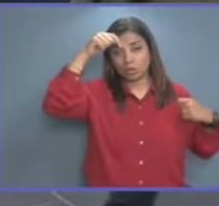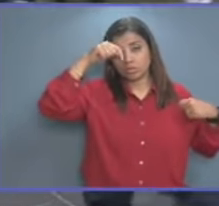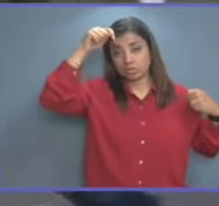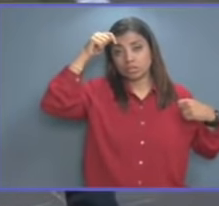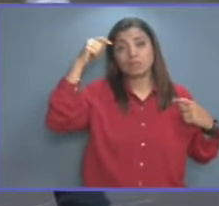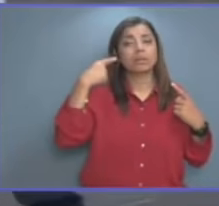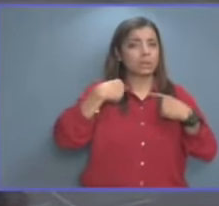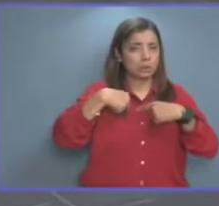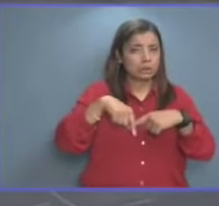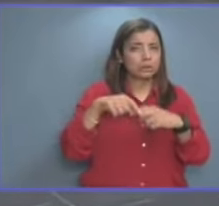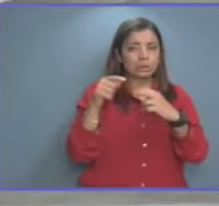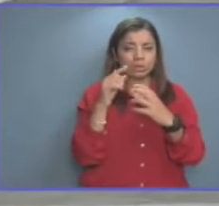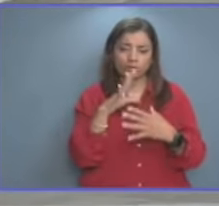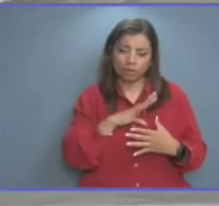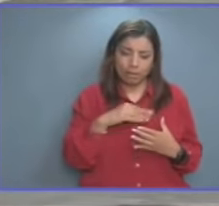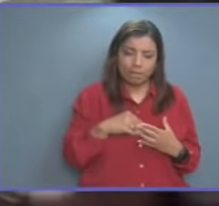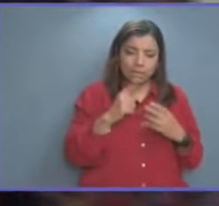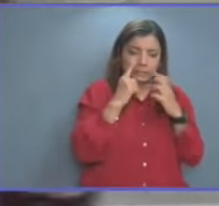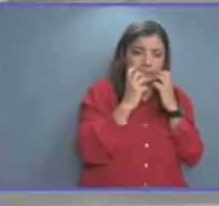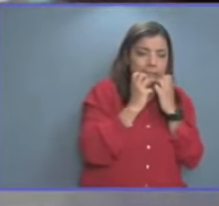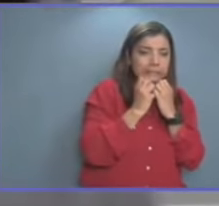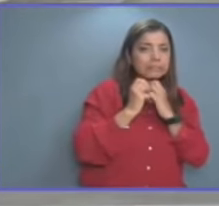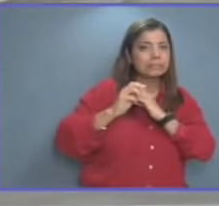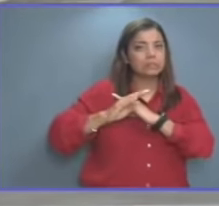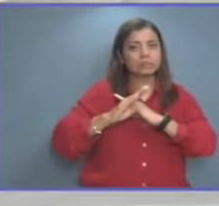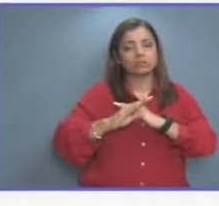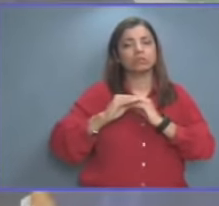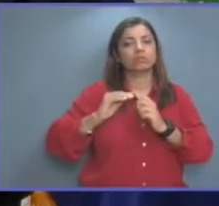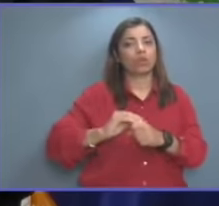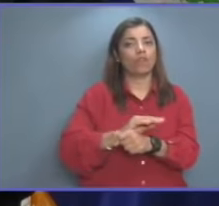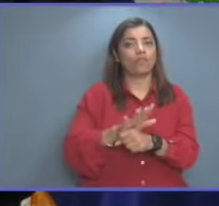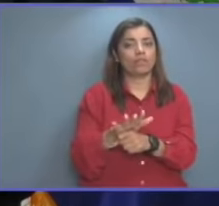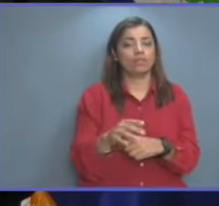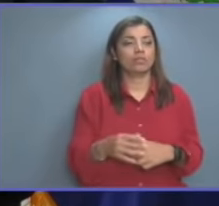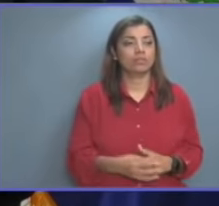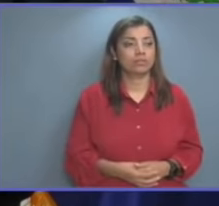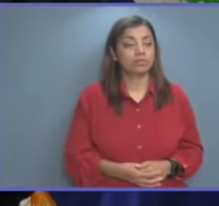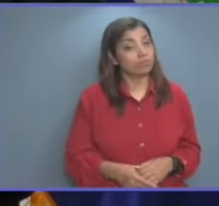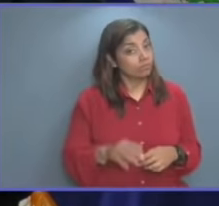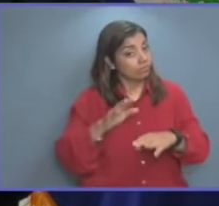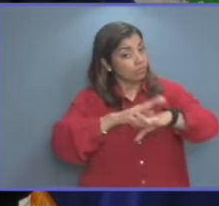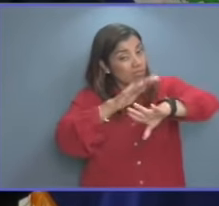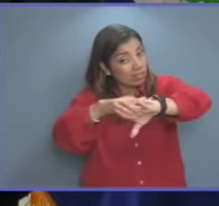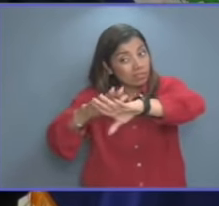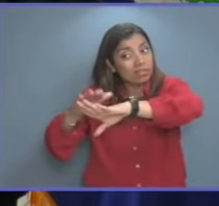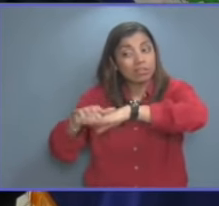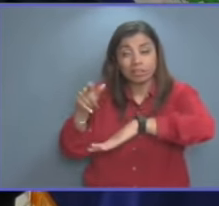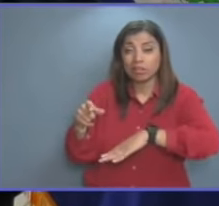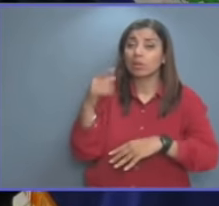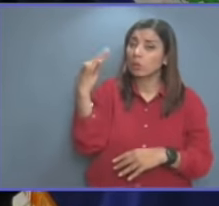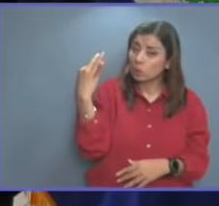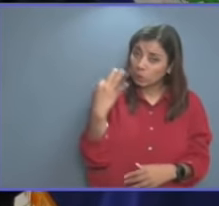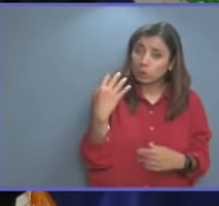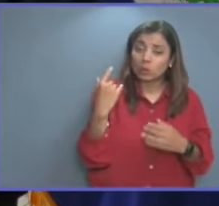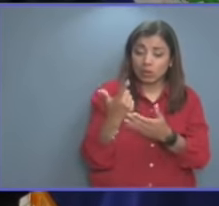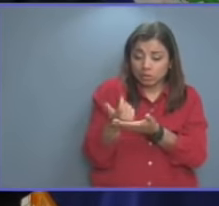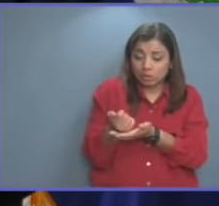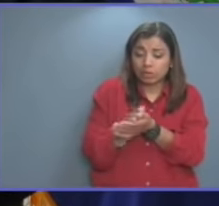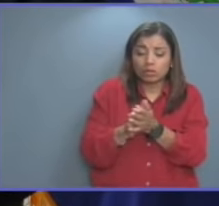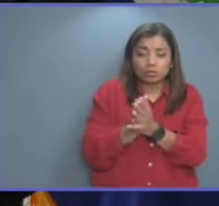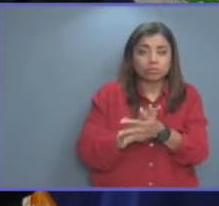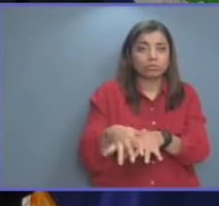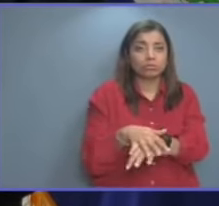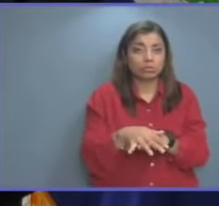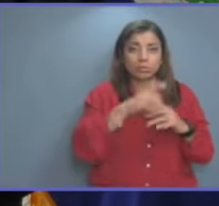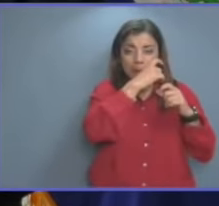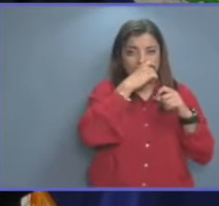cuidándose junto a su familia y amigos ante el comité 19 un llamado a la población a seguir cumpliendo todas las medidas un llamado a la población